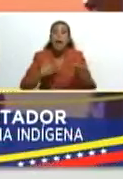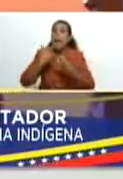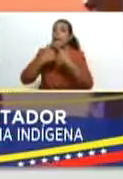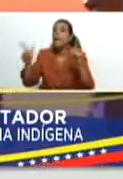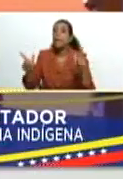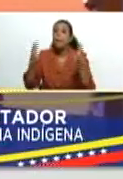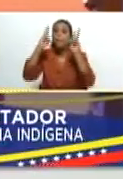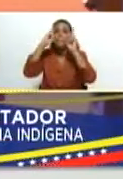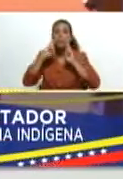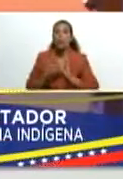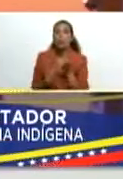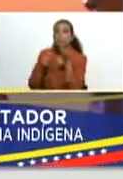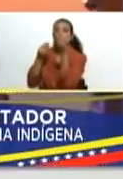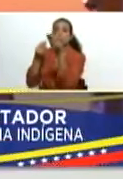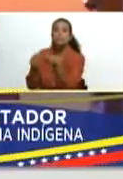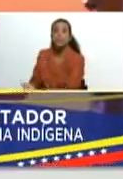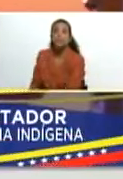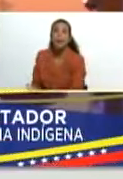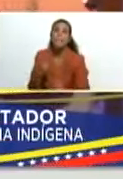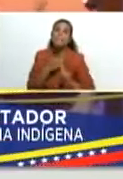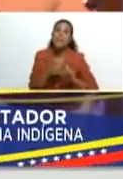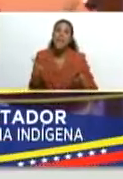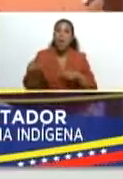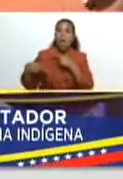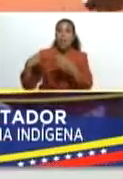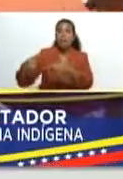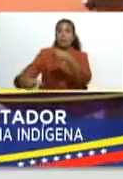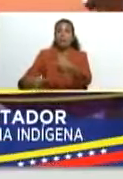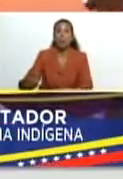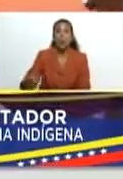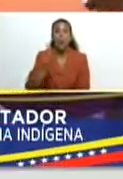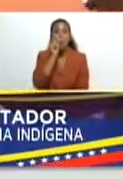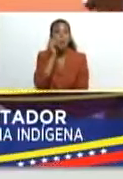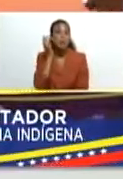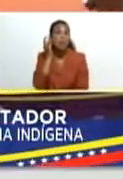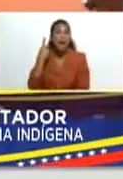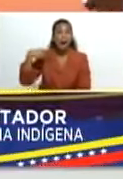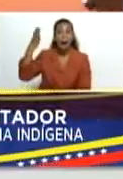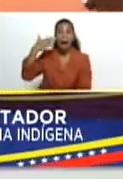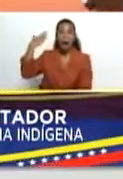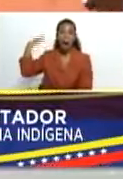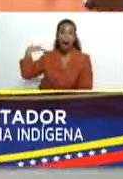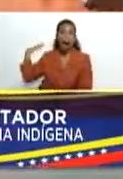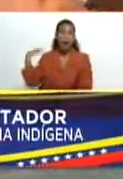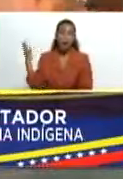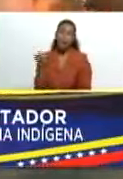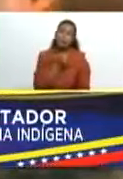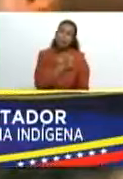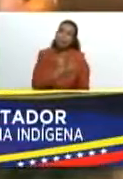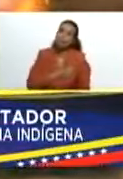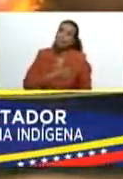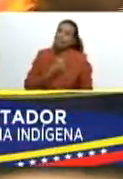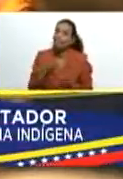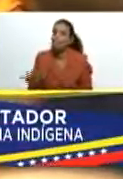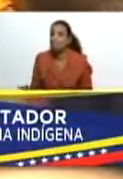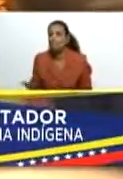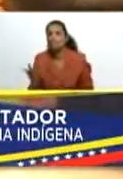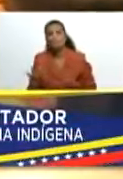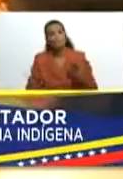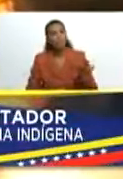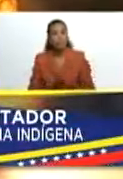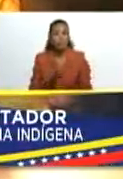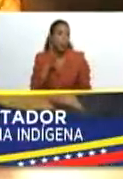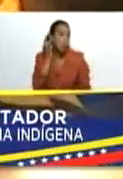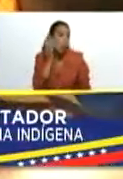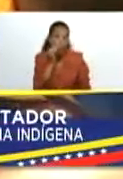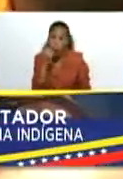esclavos. Pero esa generación de hombres que luchaban con él, fundamentalmente, no puedo decir